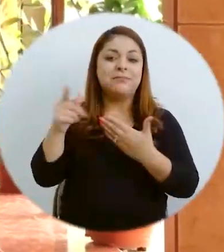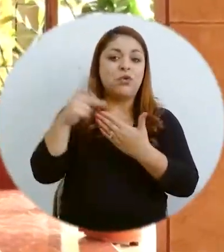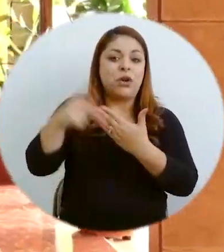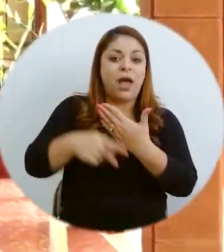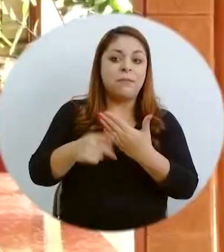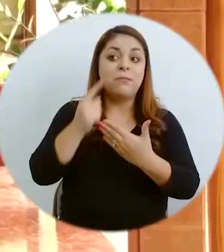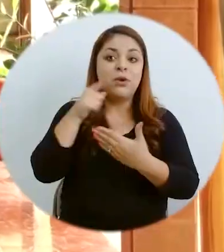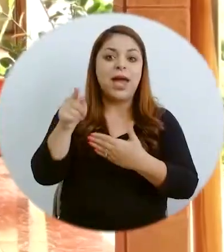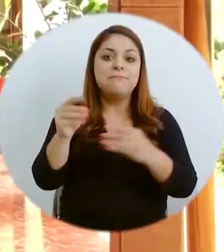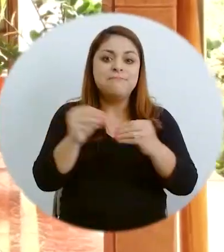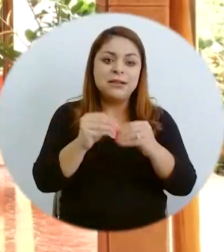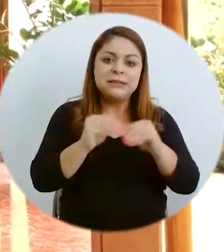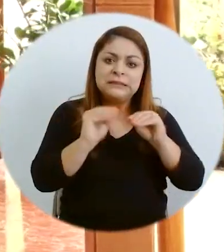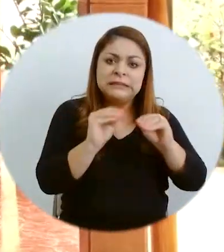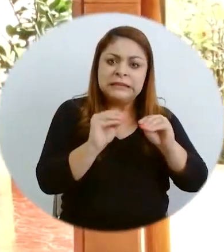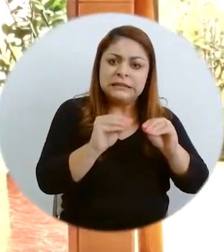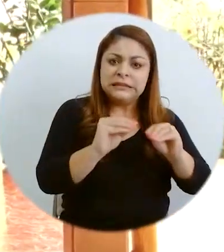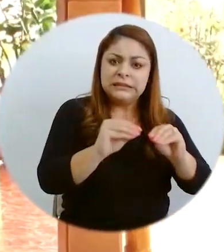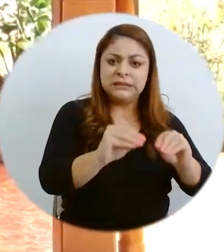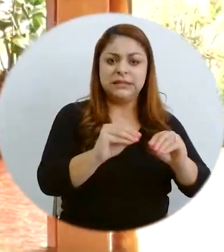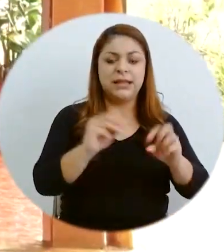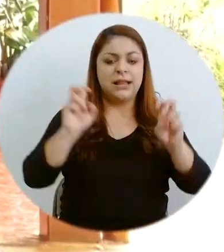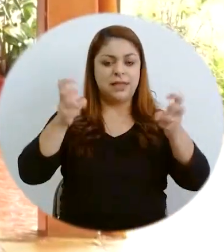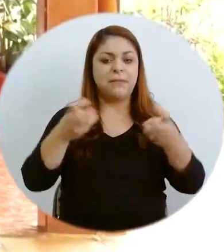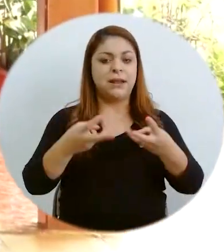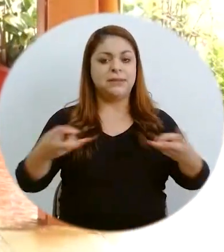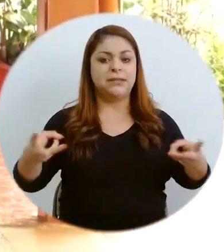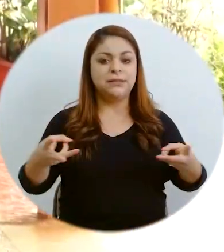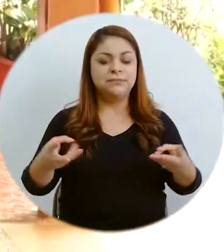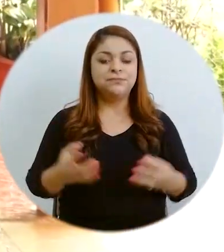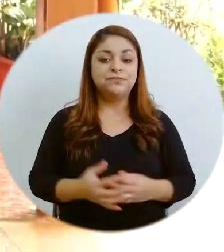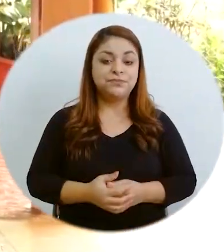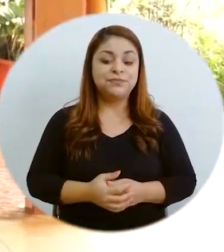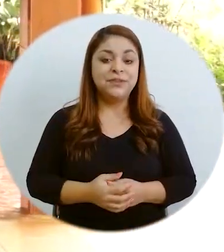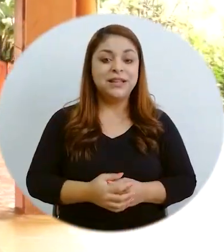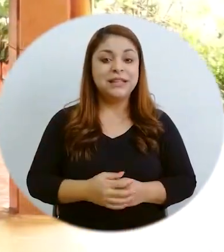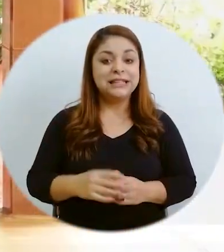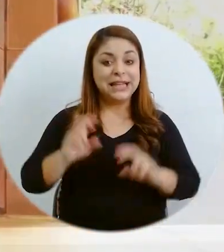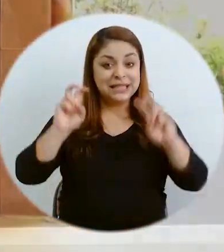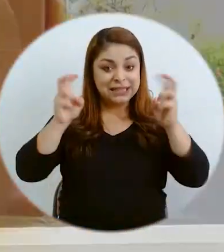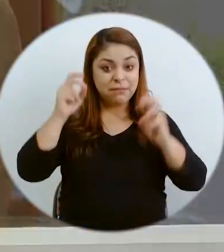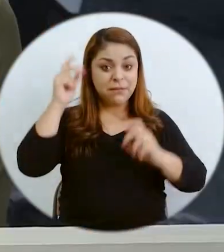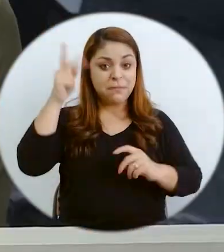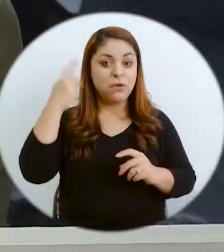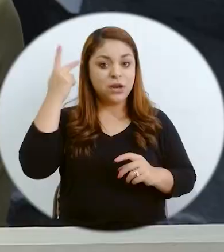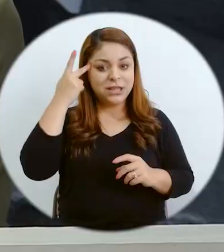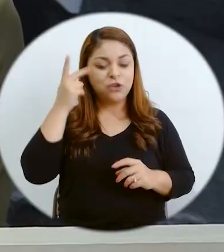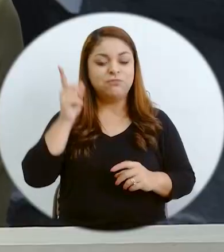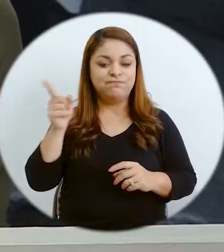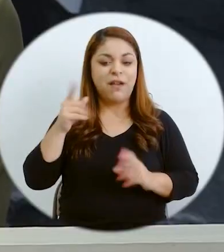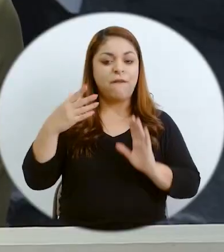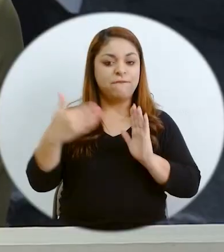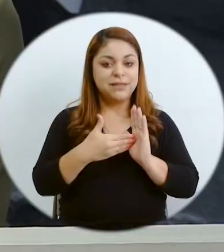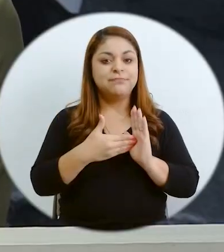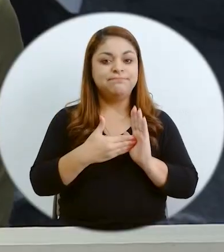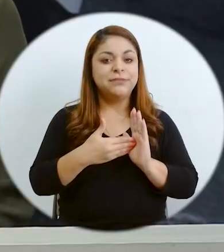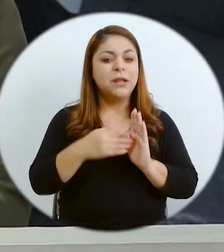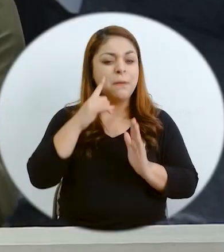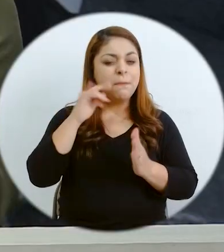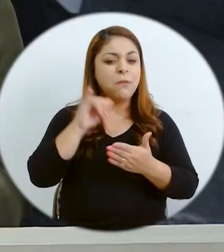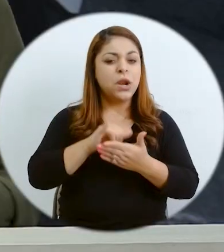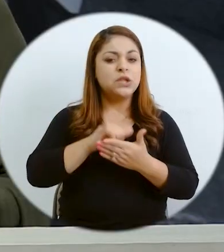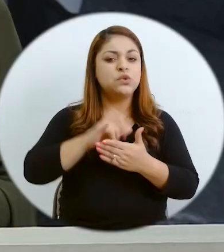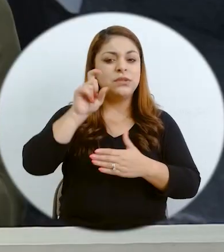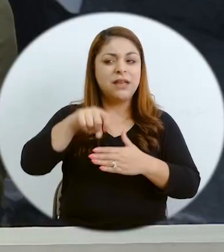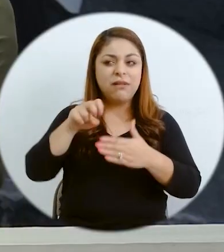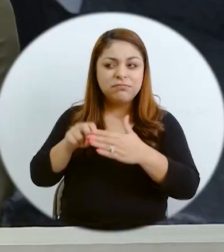esos programas, porque ahí se intensificó la materia. Entonces, el tema político está presente en este tema, por